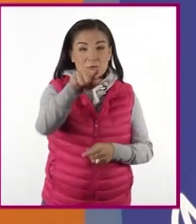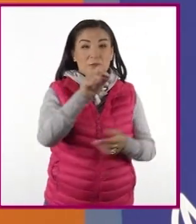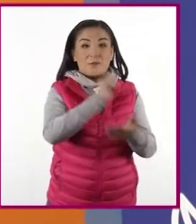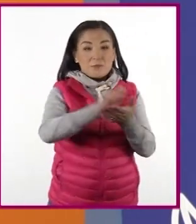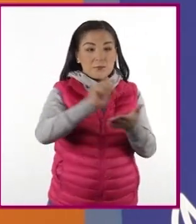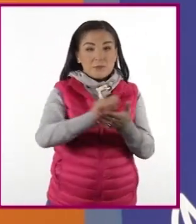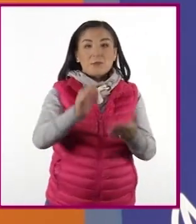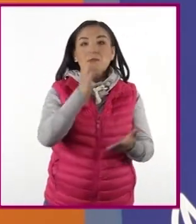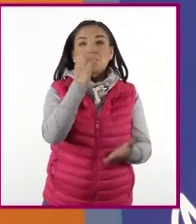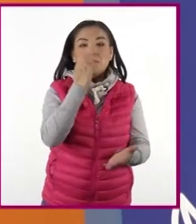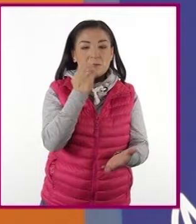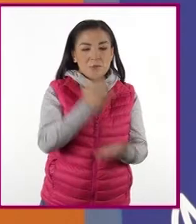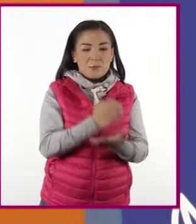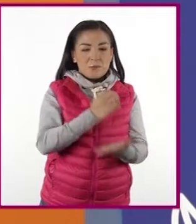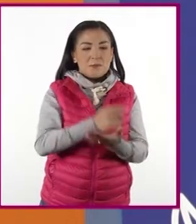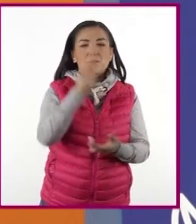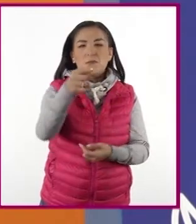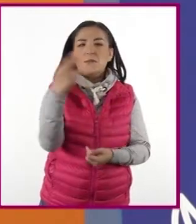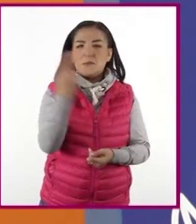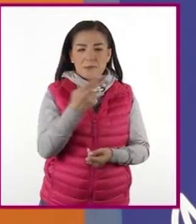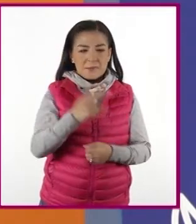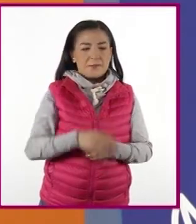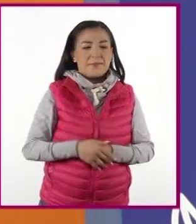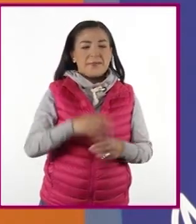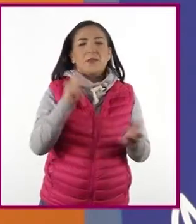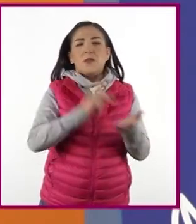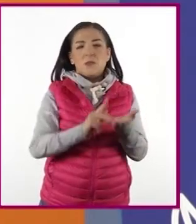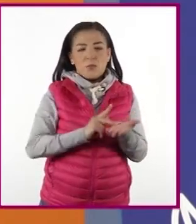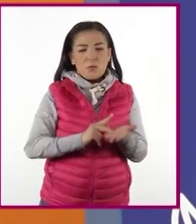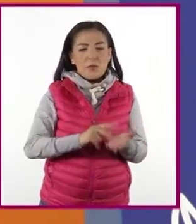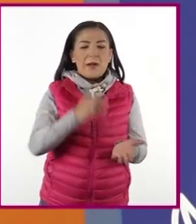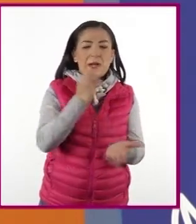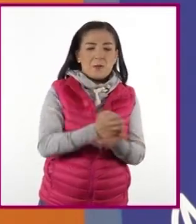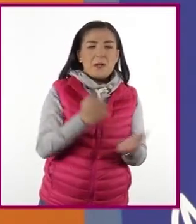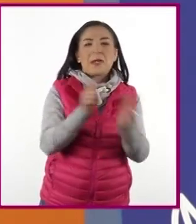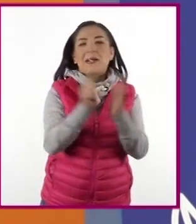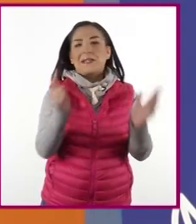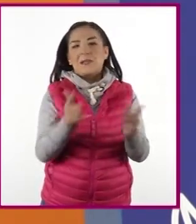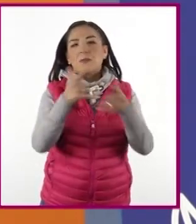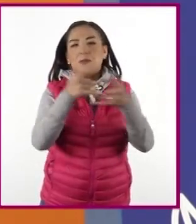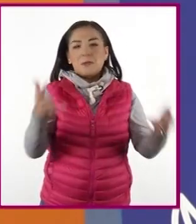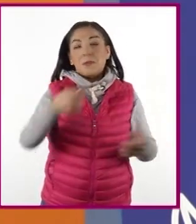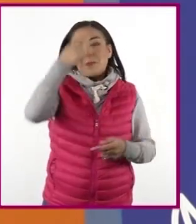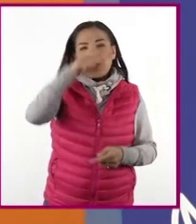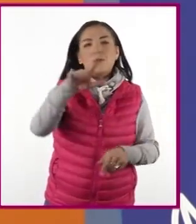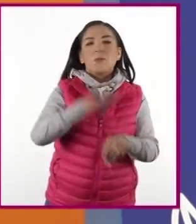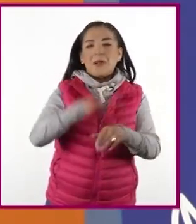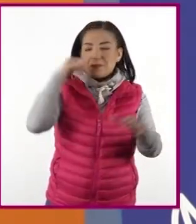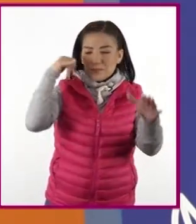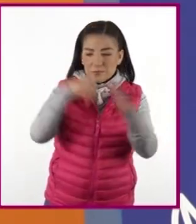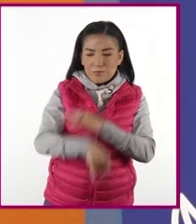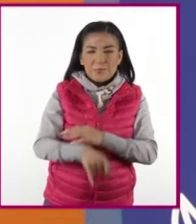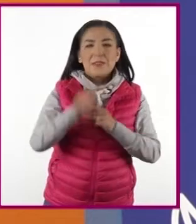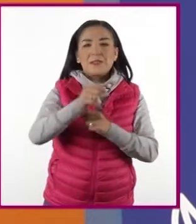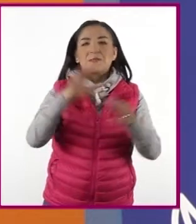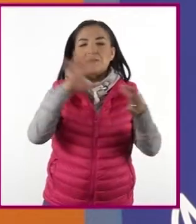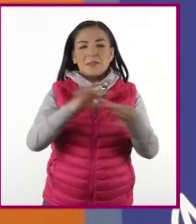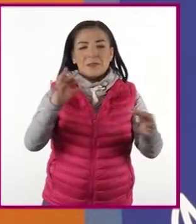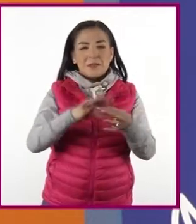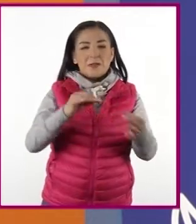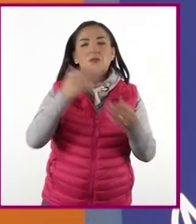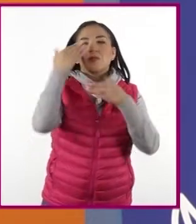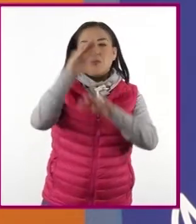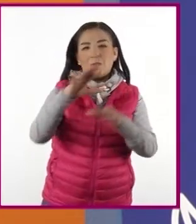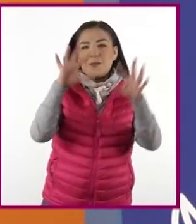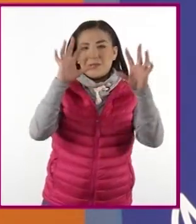solo necesitan bolígrafo, cuaderno y su libro de texto por si desean profundizar y ampliar sus conocimientos acerca